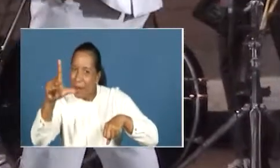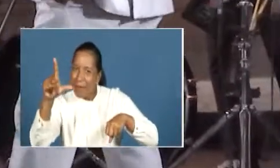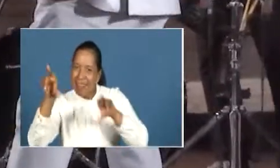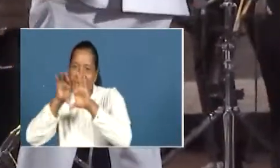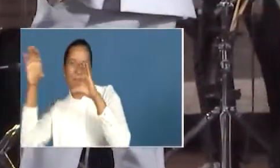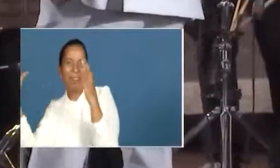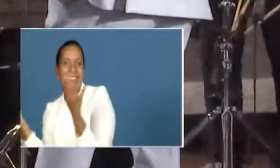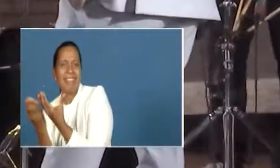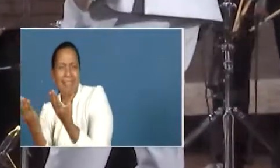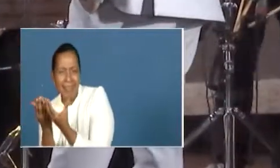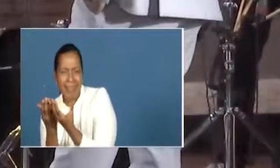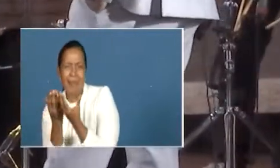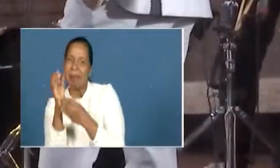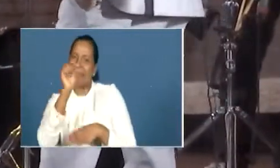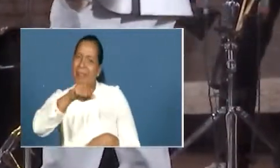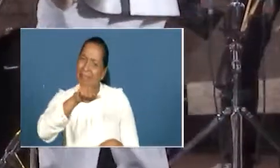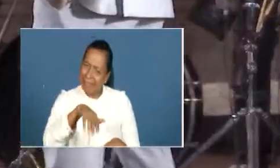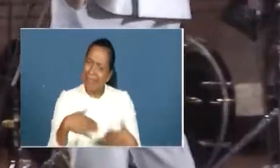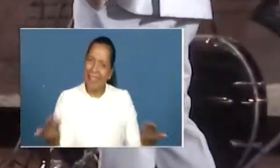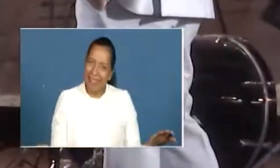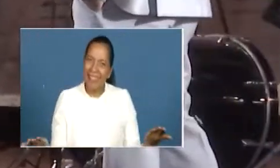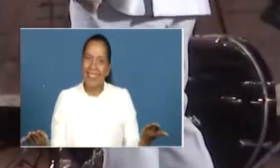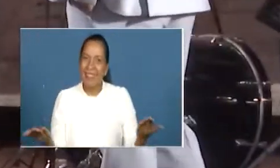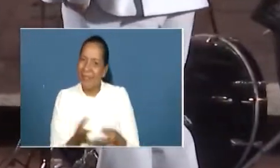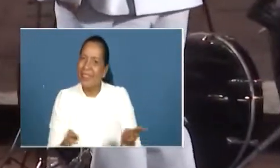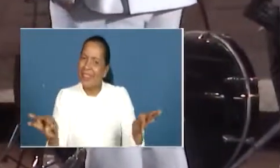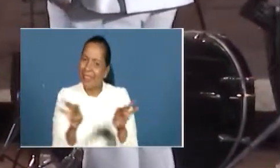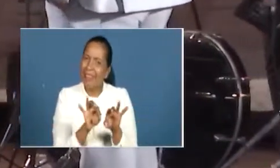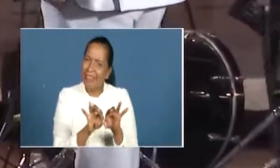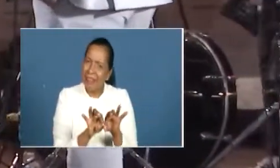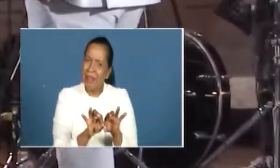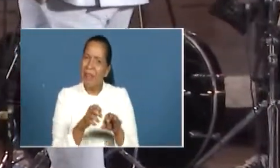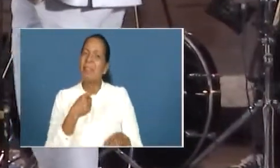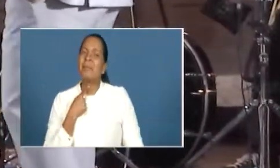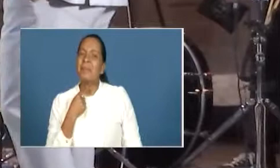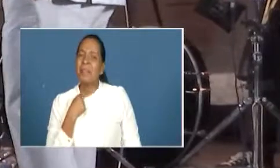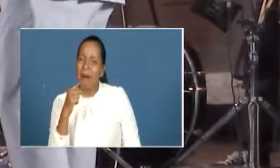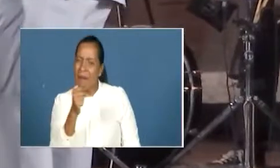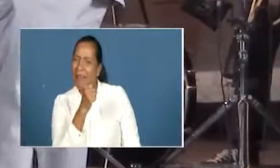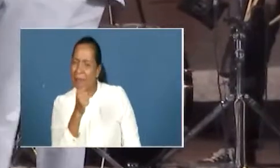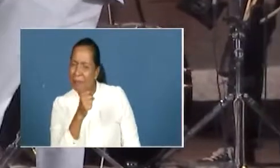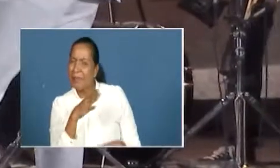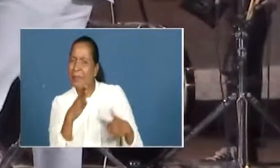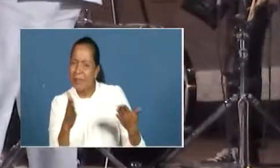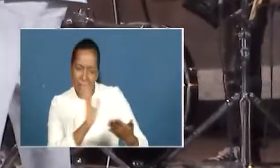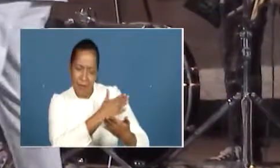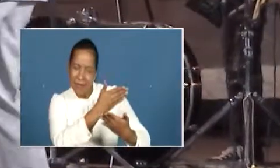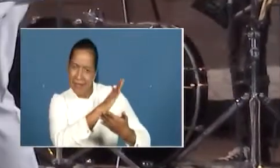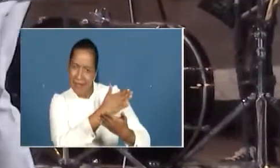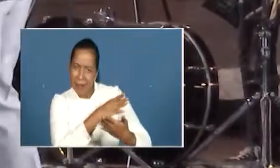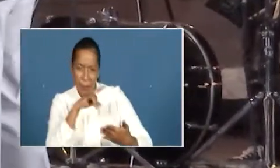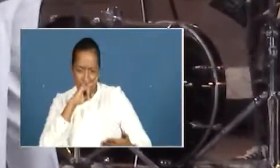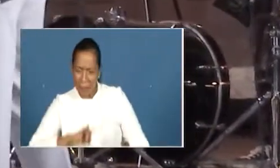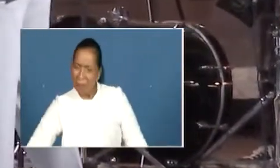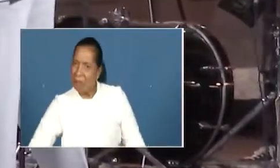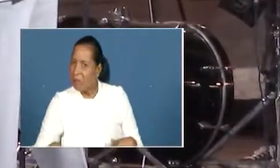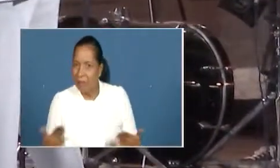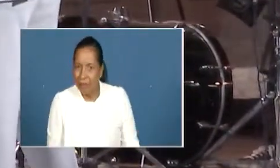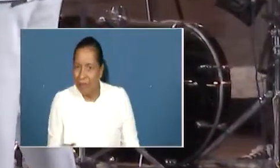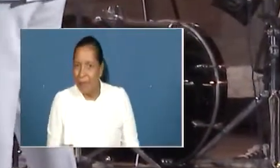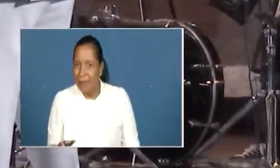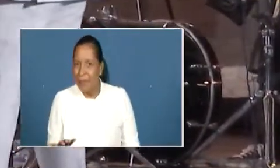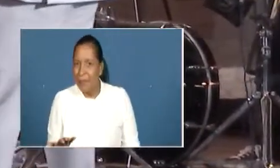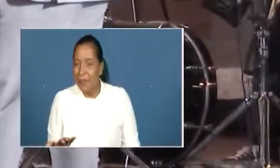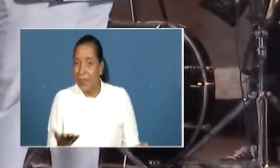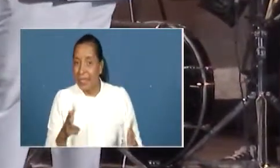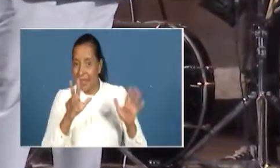entero! ¡Claro que sí, Lugo! ¿Desde siempre te gustó la música? Desde chico, bueno, te comento, desde